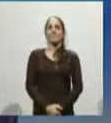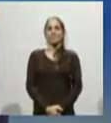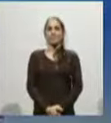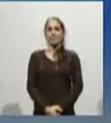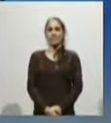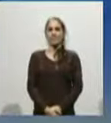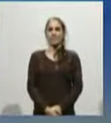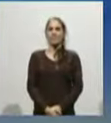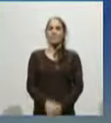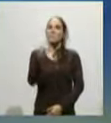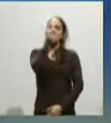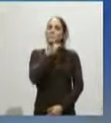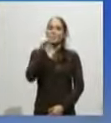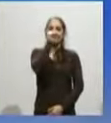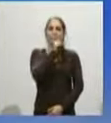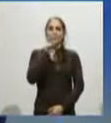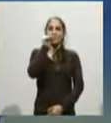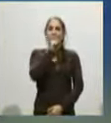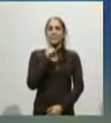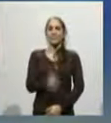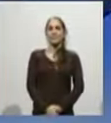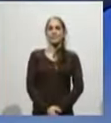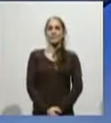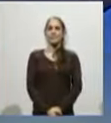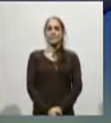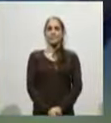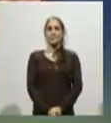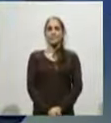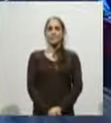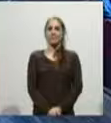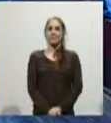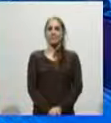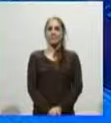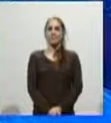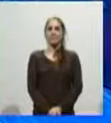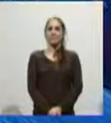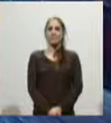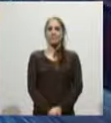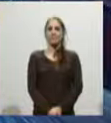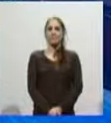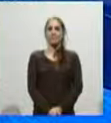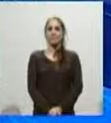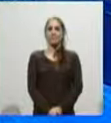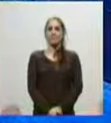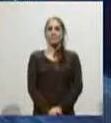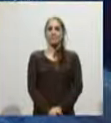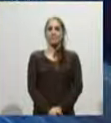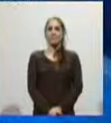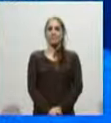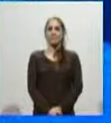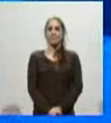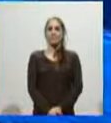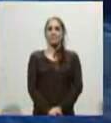Marte y Plutón alineados a mi favor, plan sideral, no hay espacio para un error. Viajo hacia